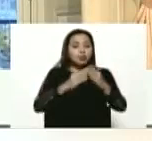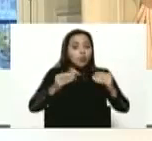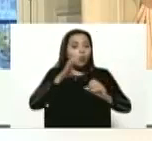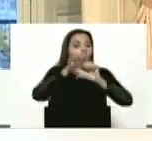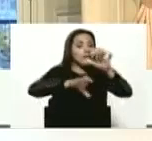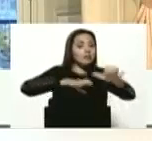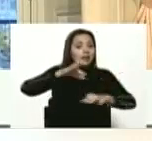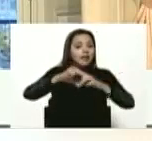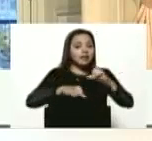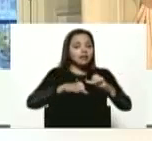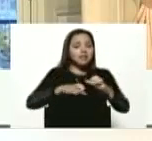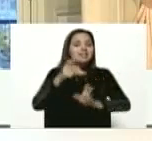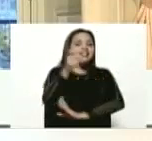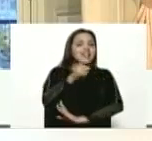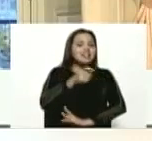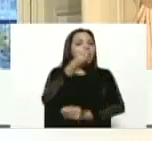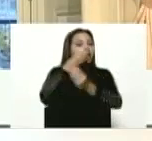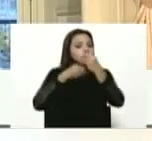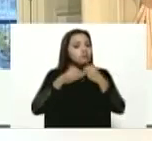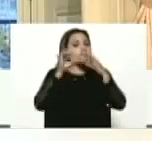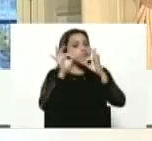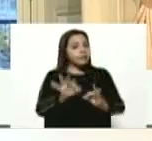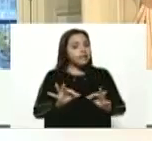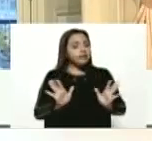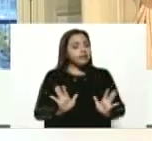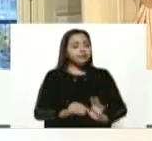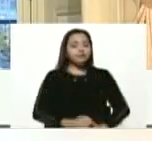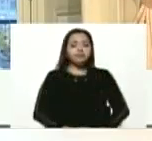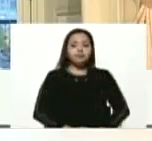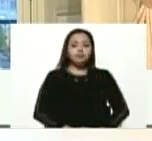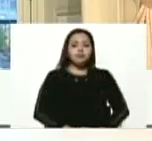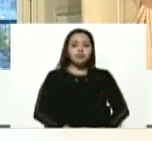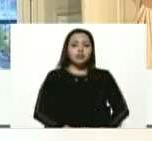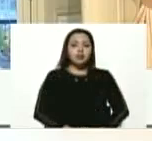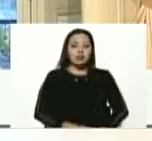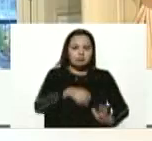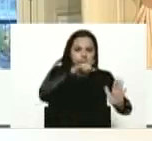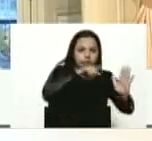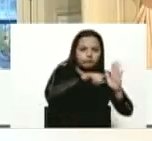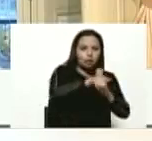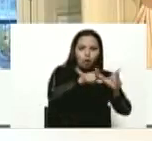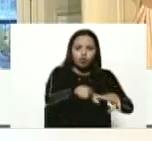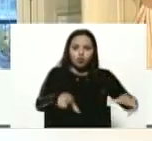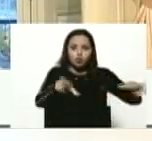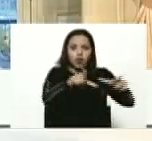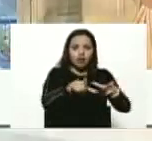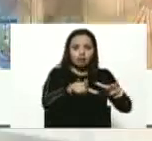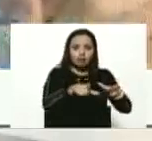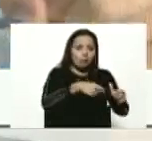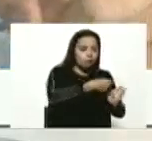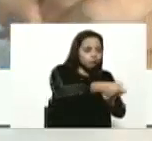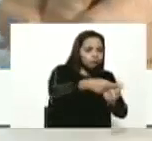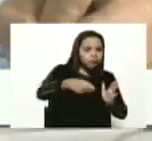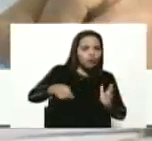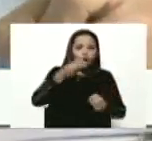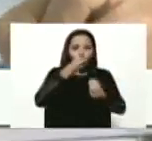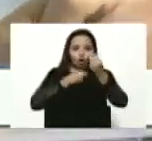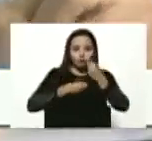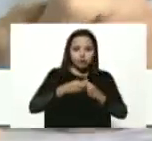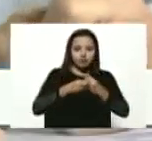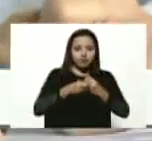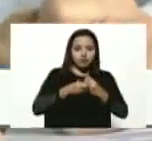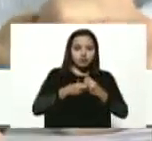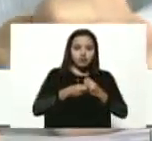animales necesitan un alimento. Cuando están en la granja, les ponen su alimento. Hay